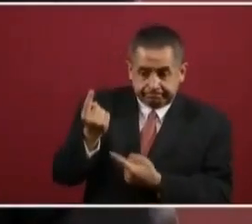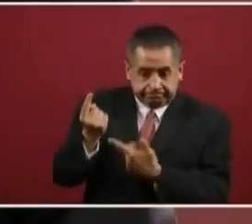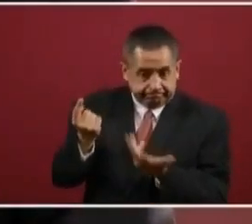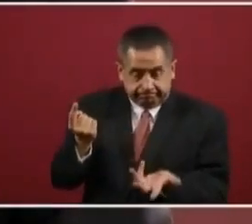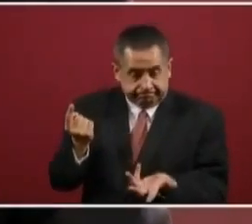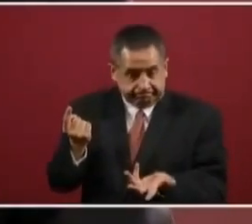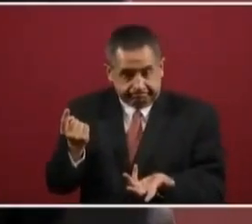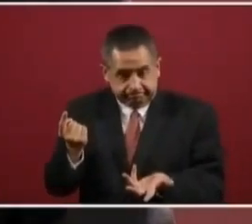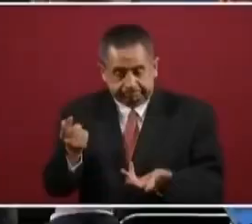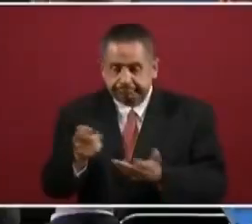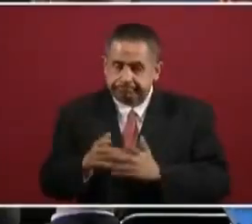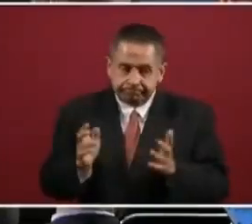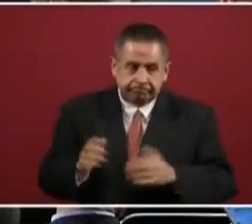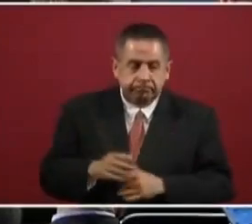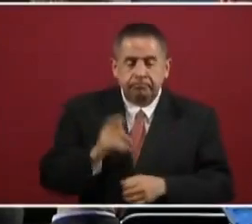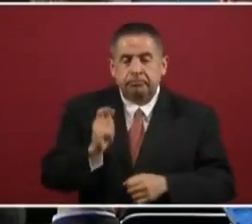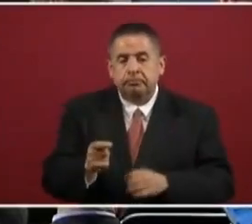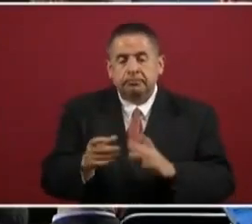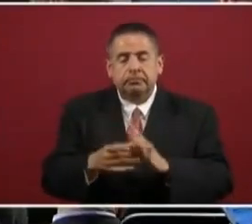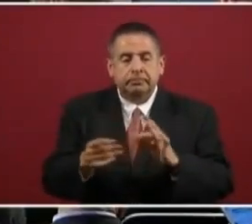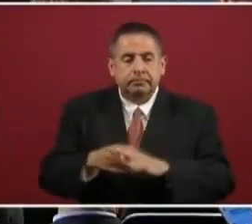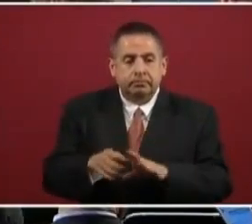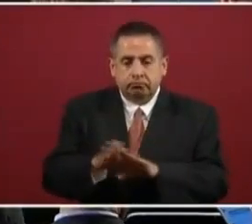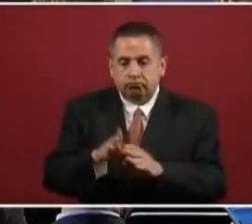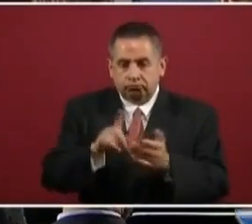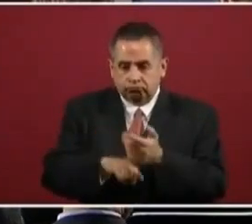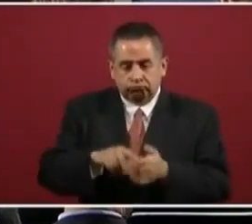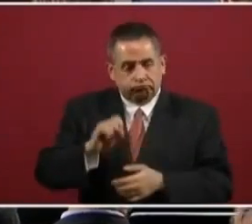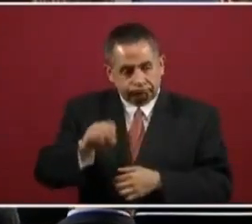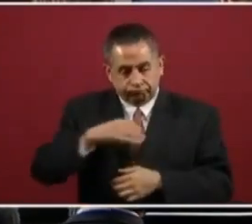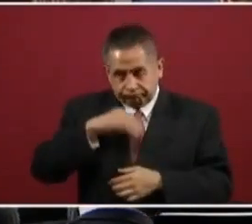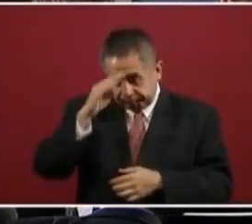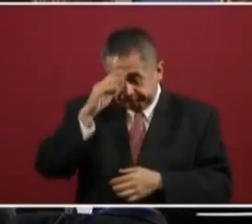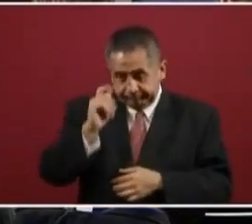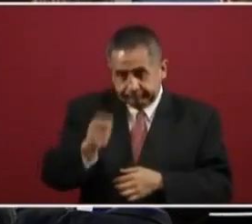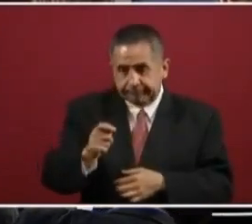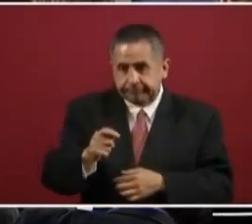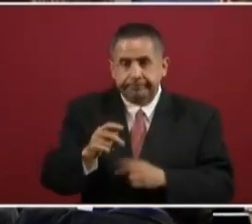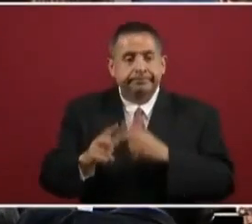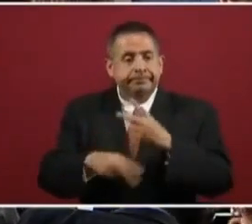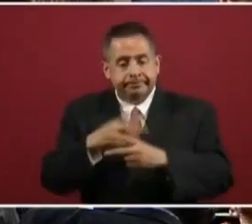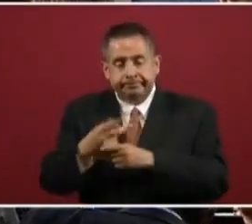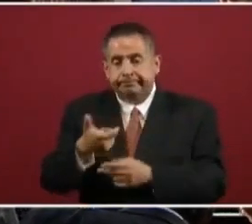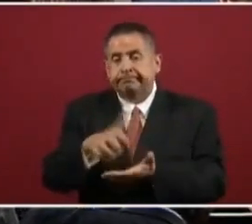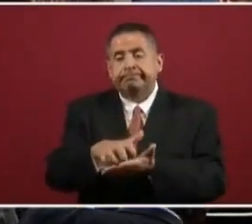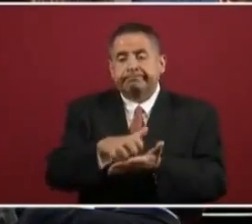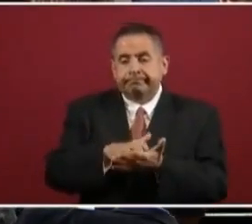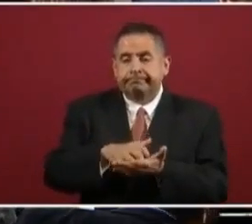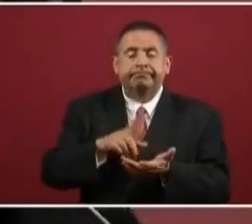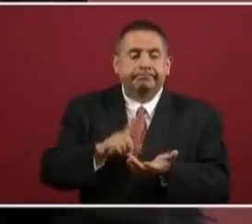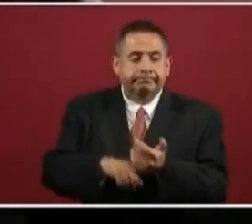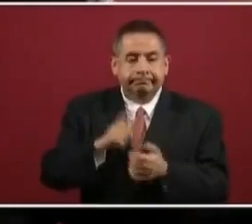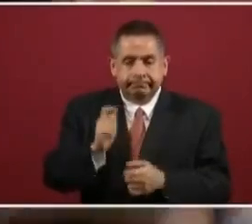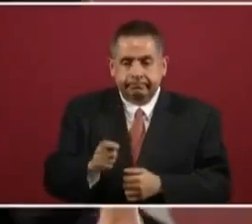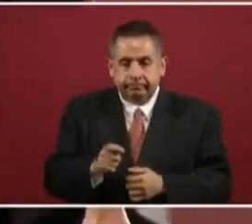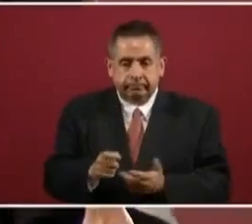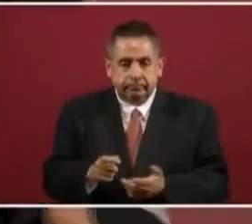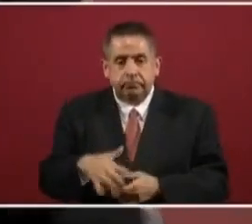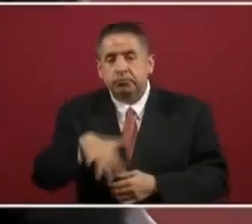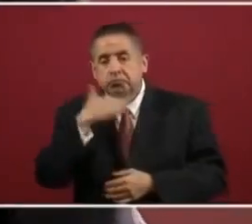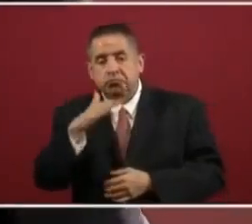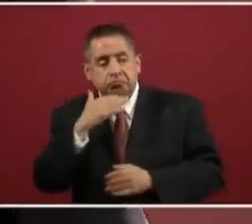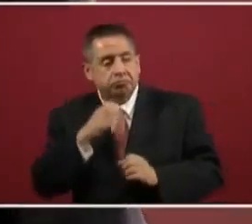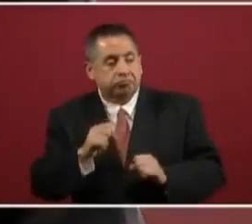existía entonces lo que si van a haber ahorros en no permitir